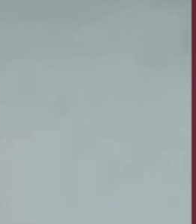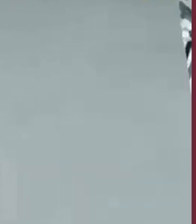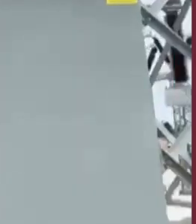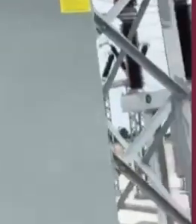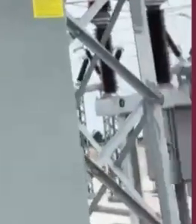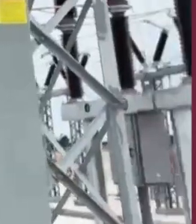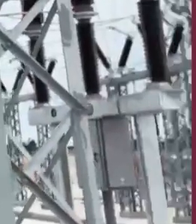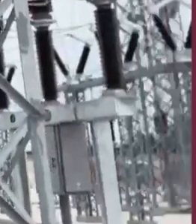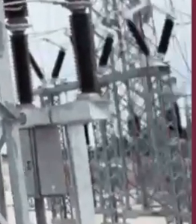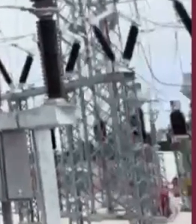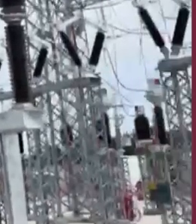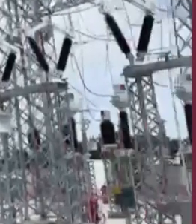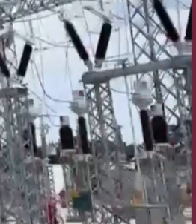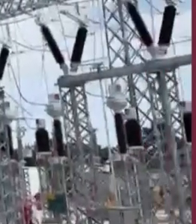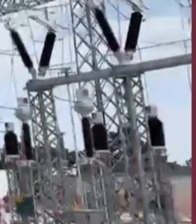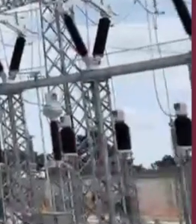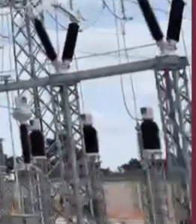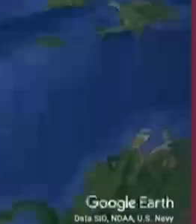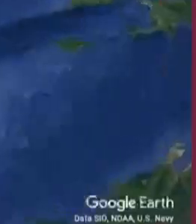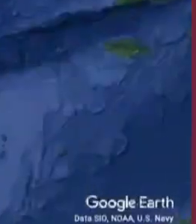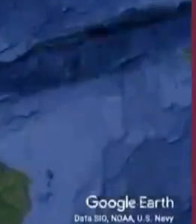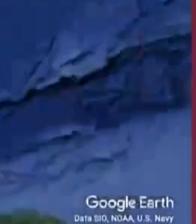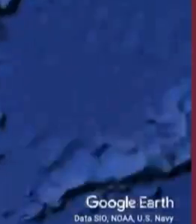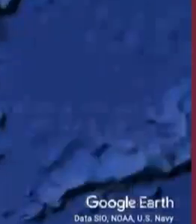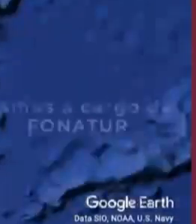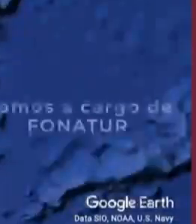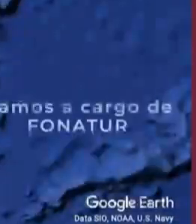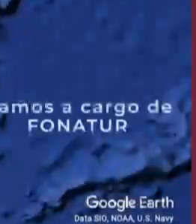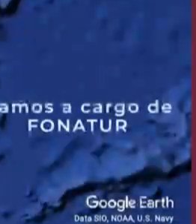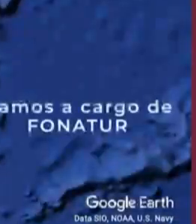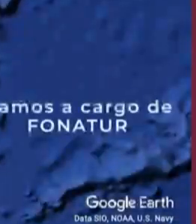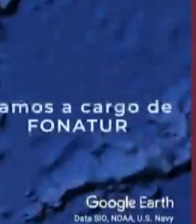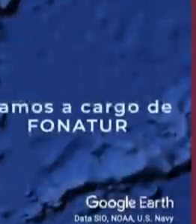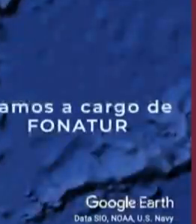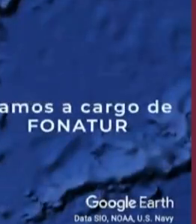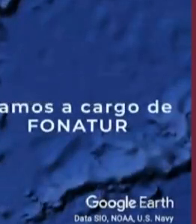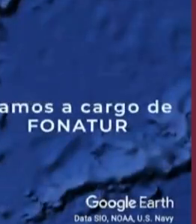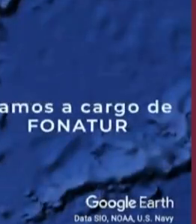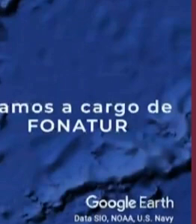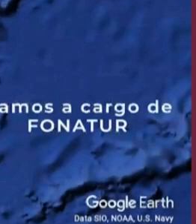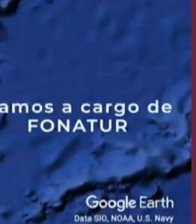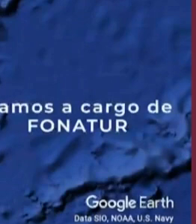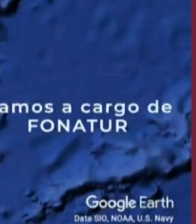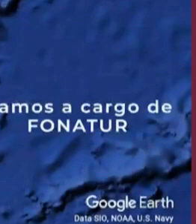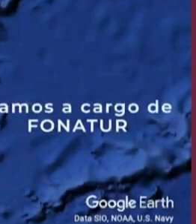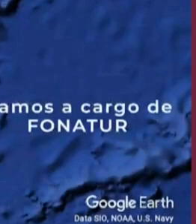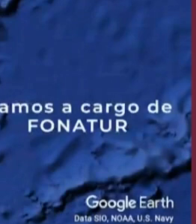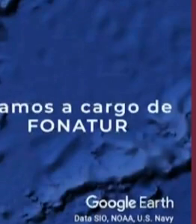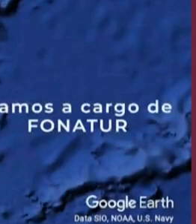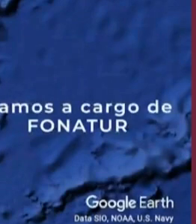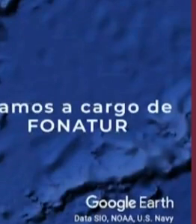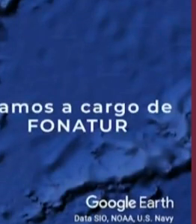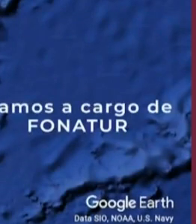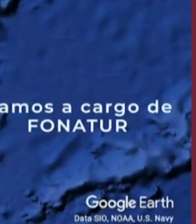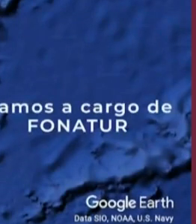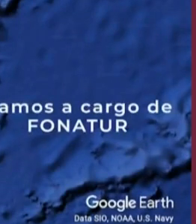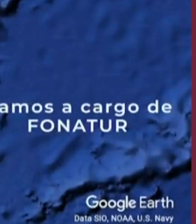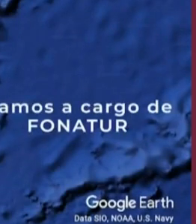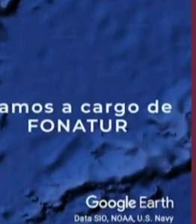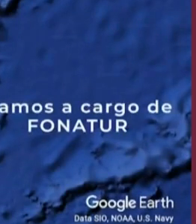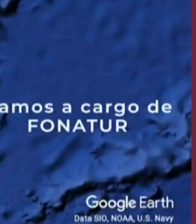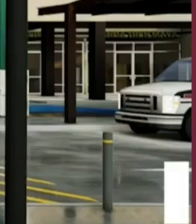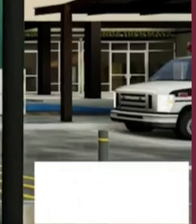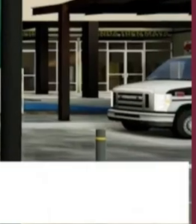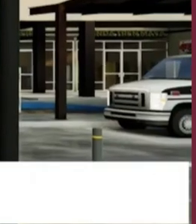energía del futuro crecimiento de la mancha urbana. Adicionalmente, en el límite del complejo aeroportuario estamos construyendo con